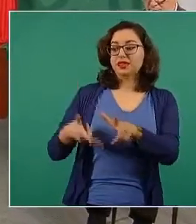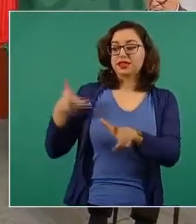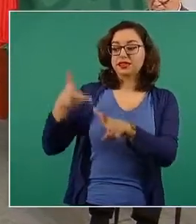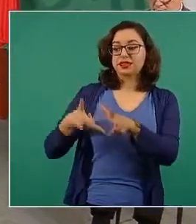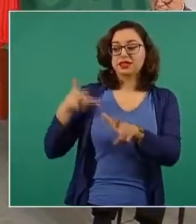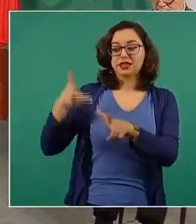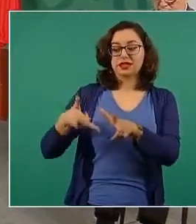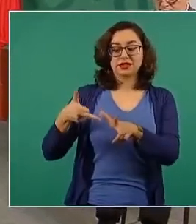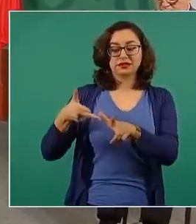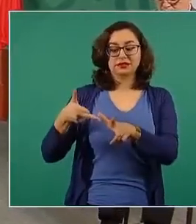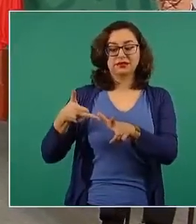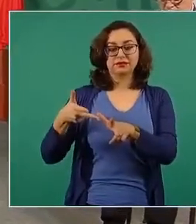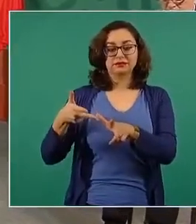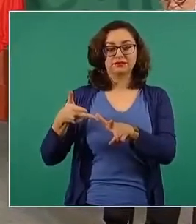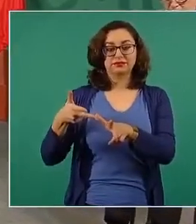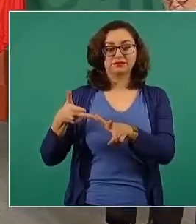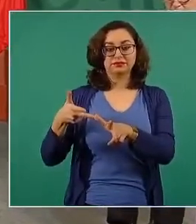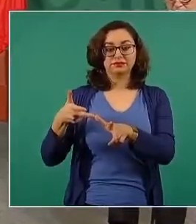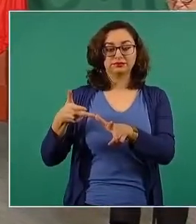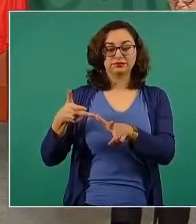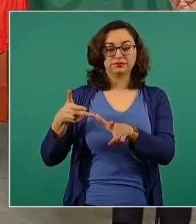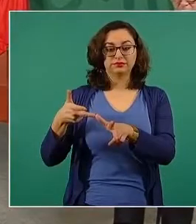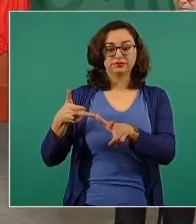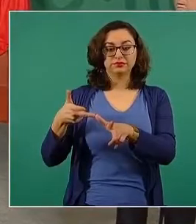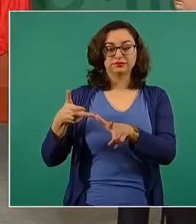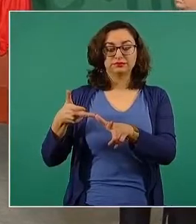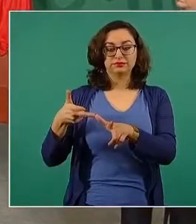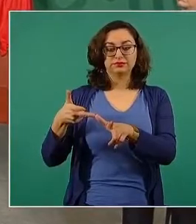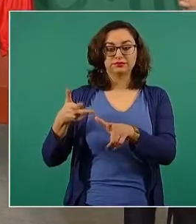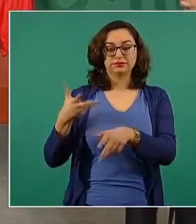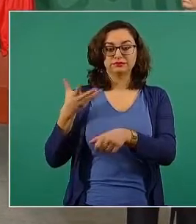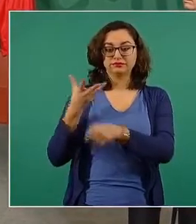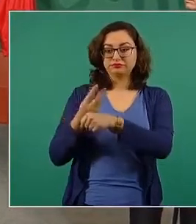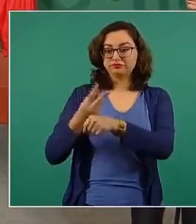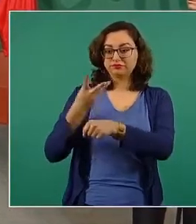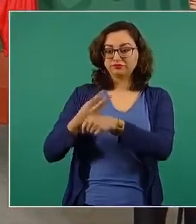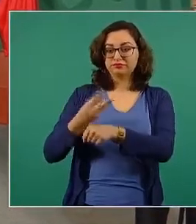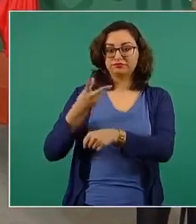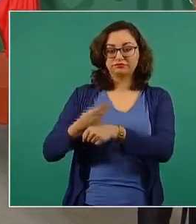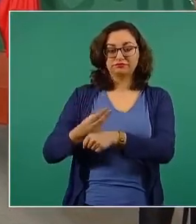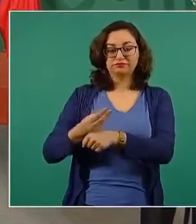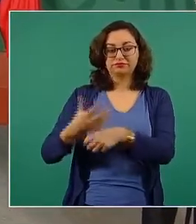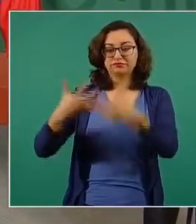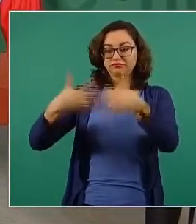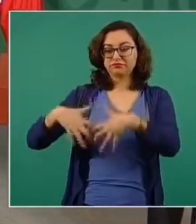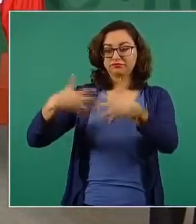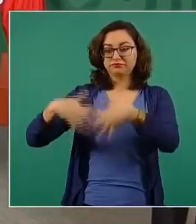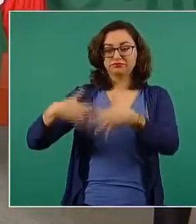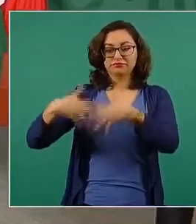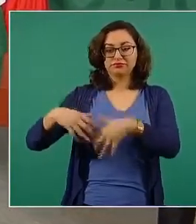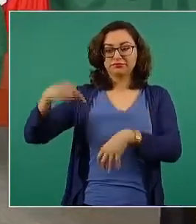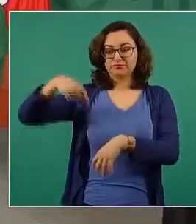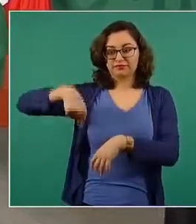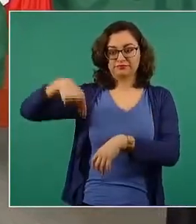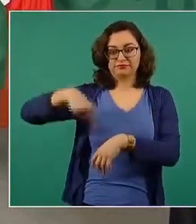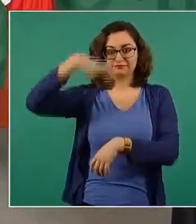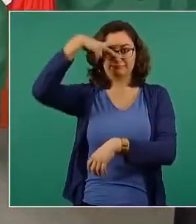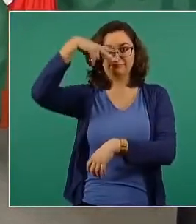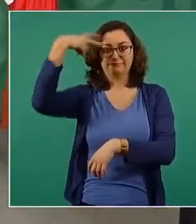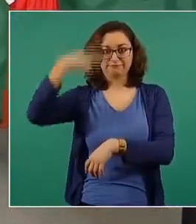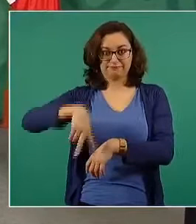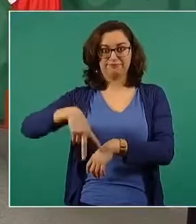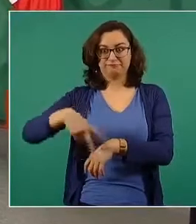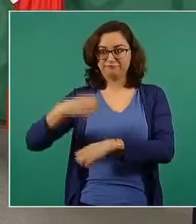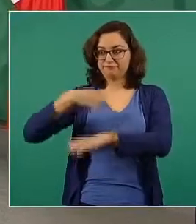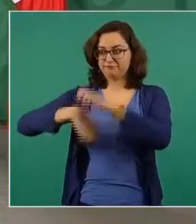a construir en México, en nuestro país, porque las